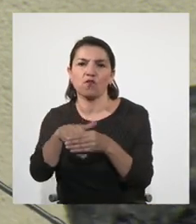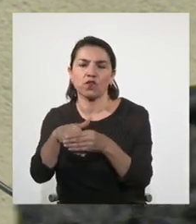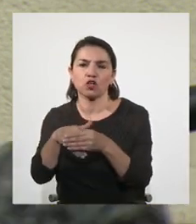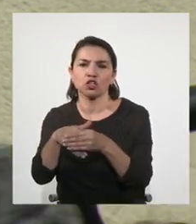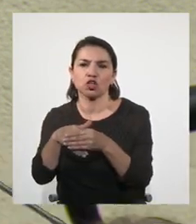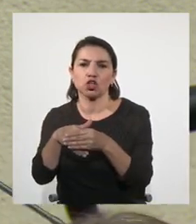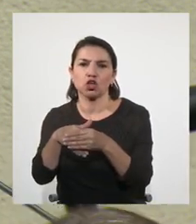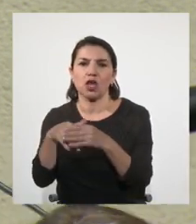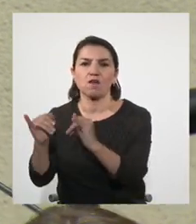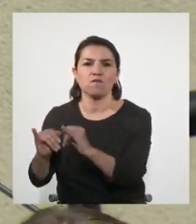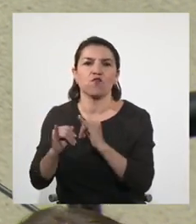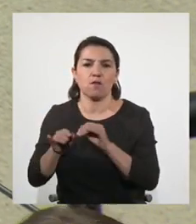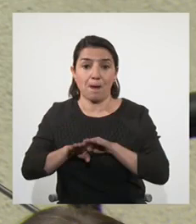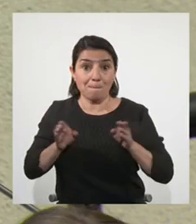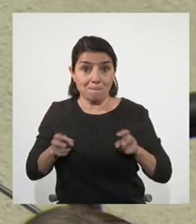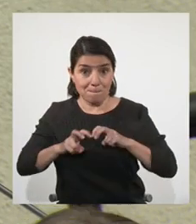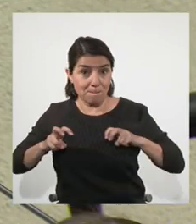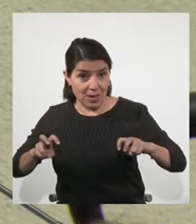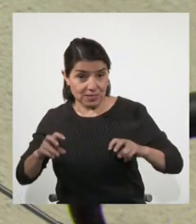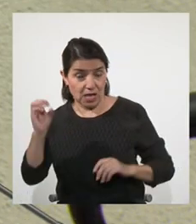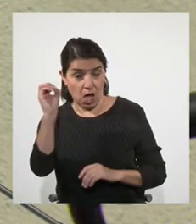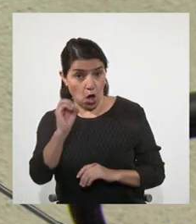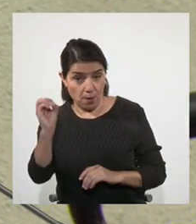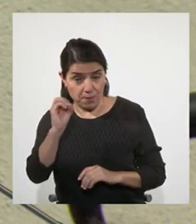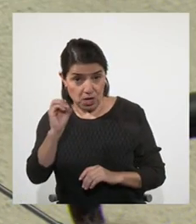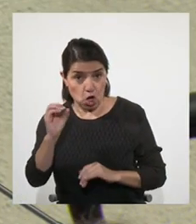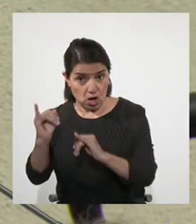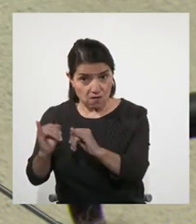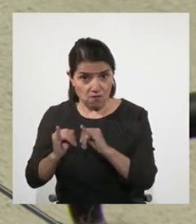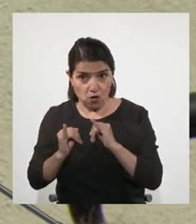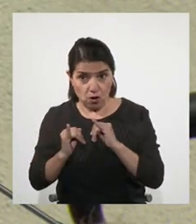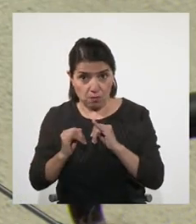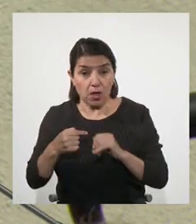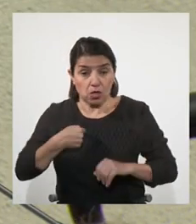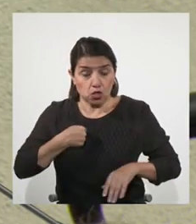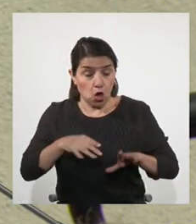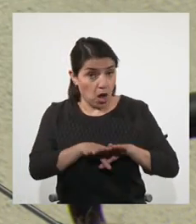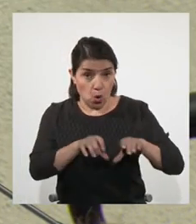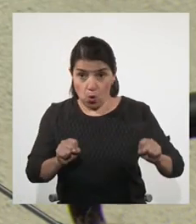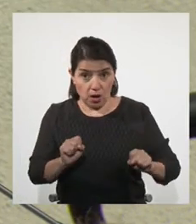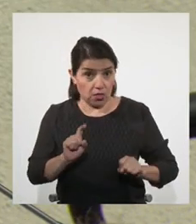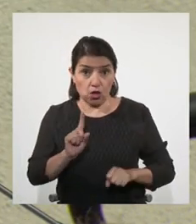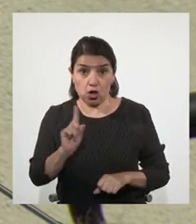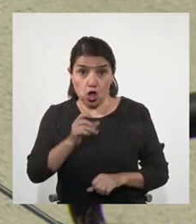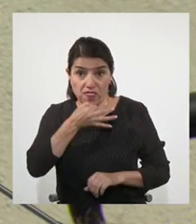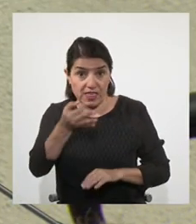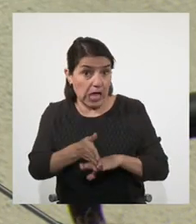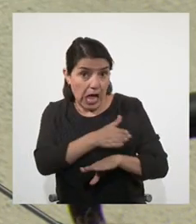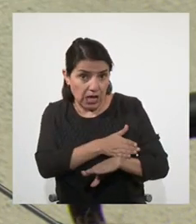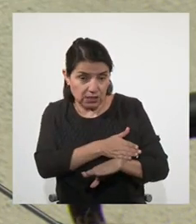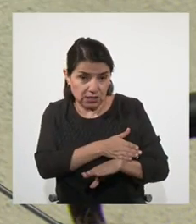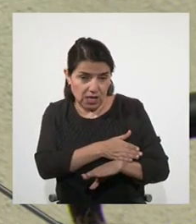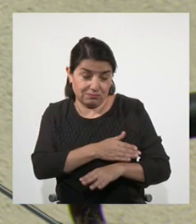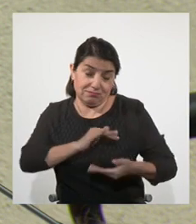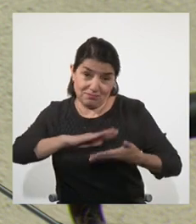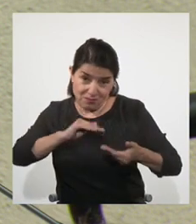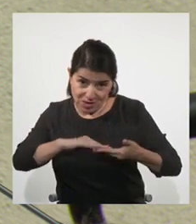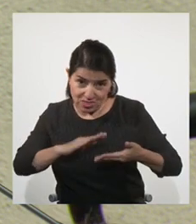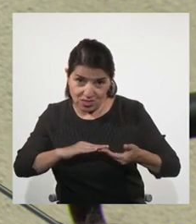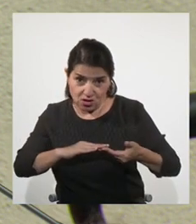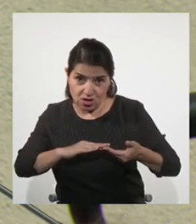esa votación. Yo estoy de acuerdo que no lo hice presente en ese momento y pido las excusas por eso, pero eso no quita de